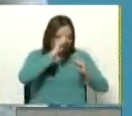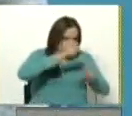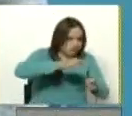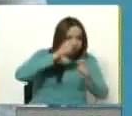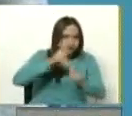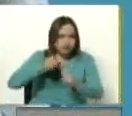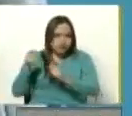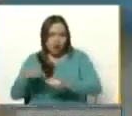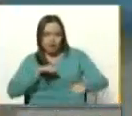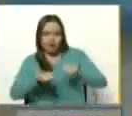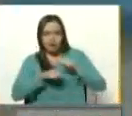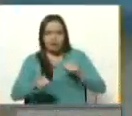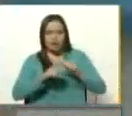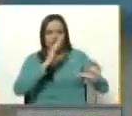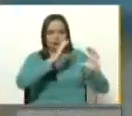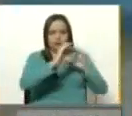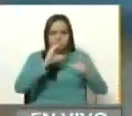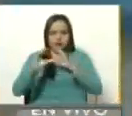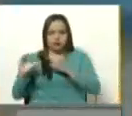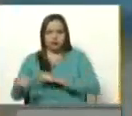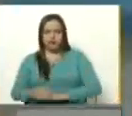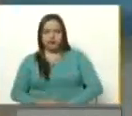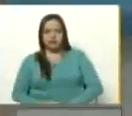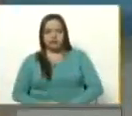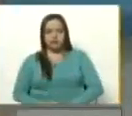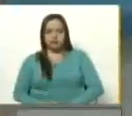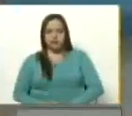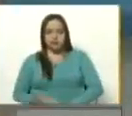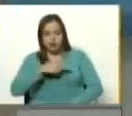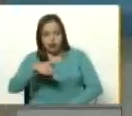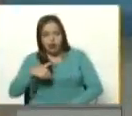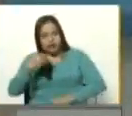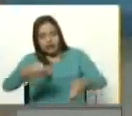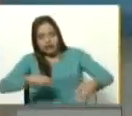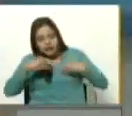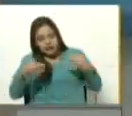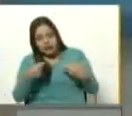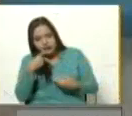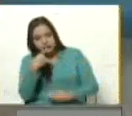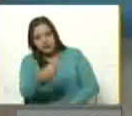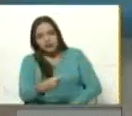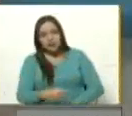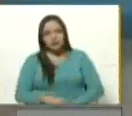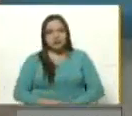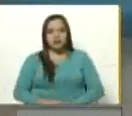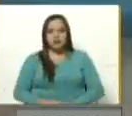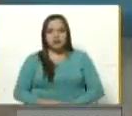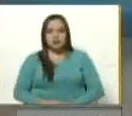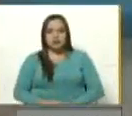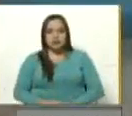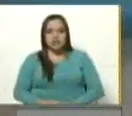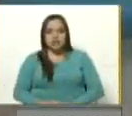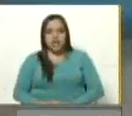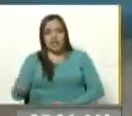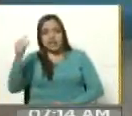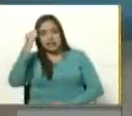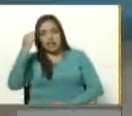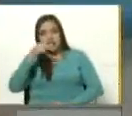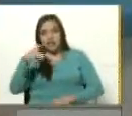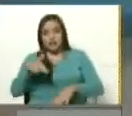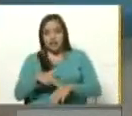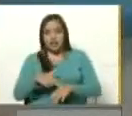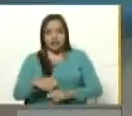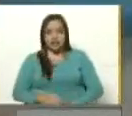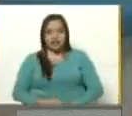de comunicación. De hecho, nosotros, y siempre lo cuento como una anécdota, el Día Nacional del el Día del Premio Nacional